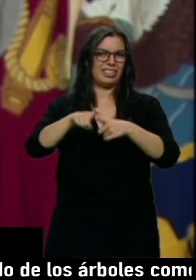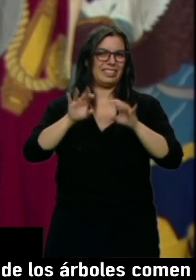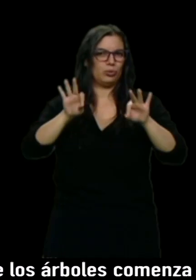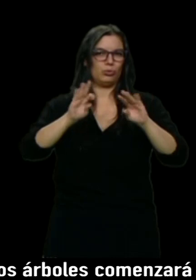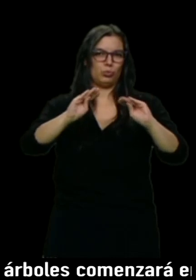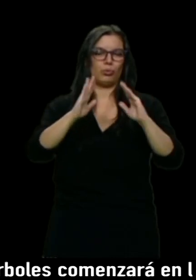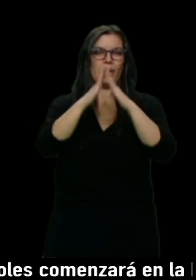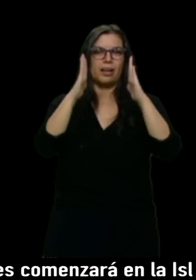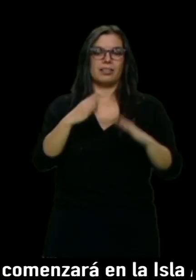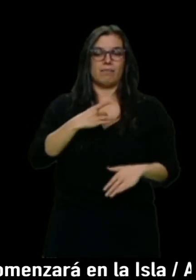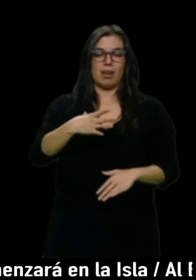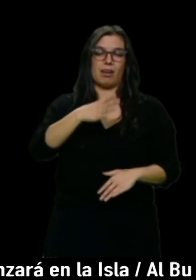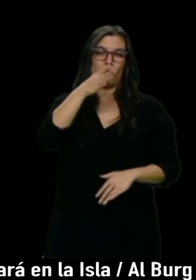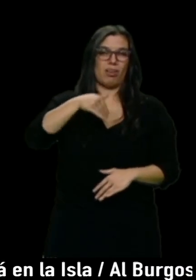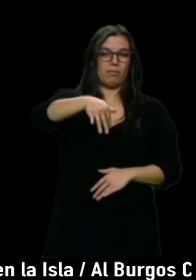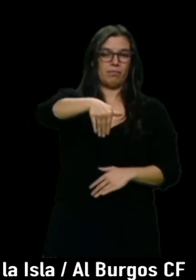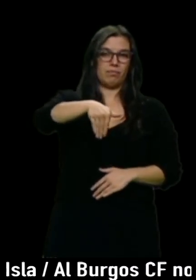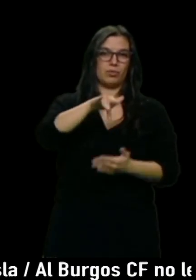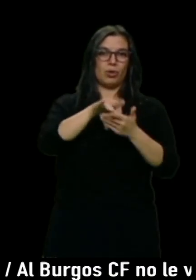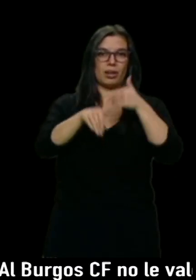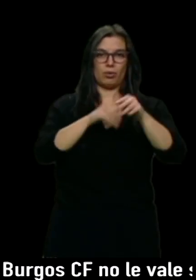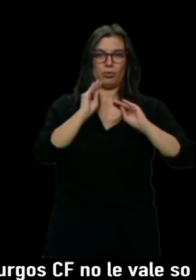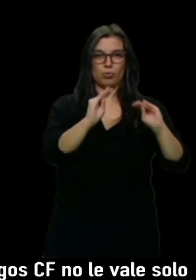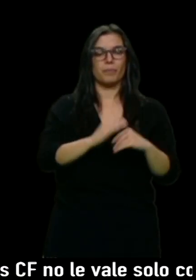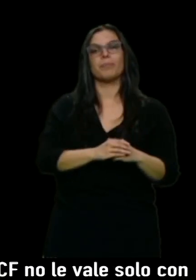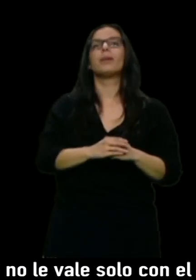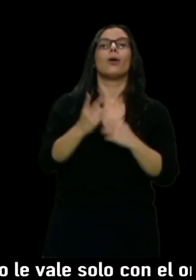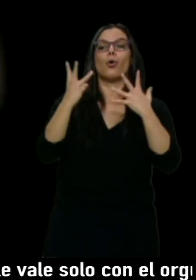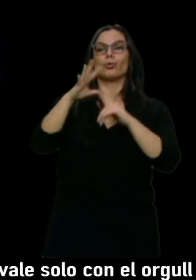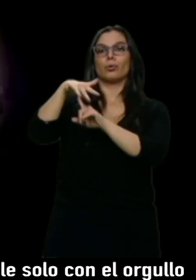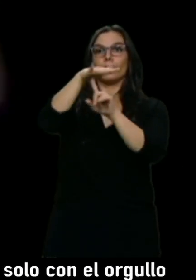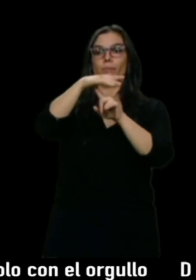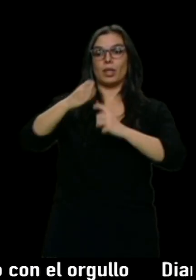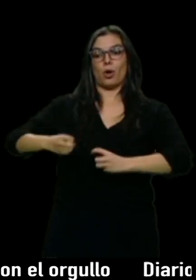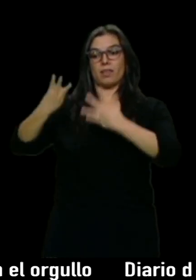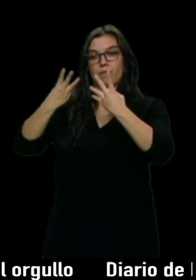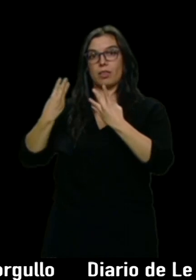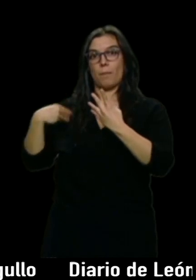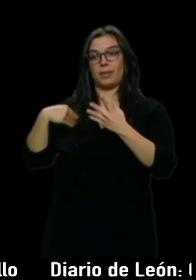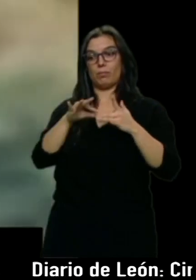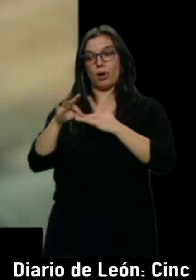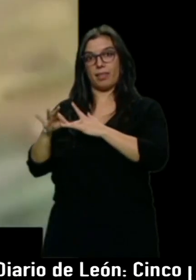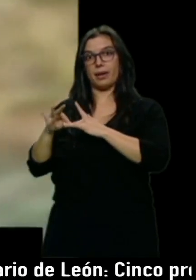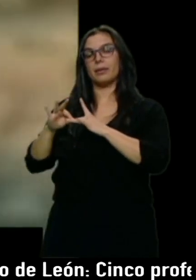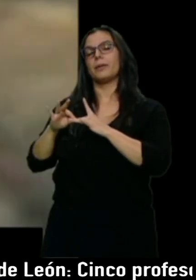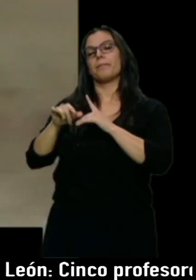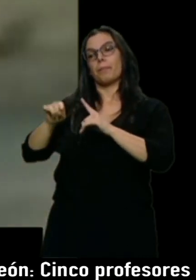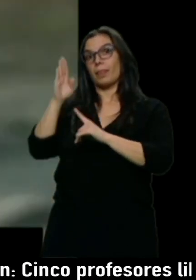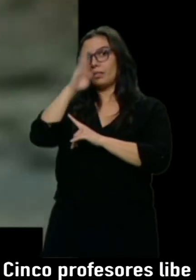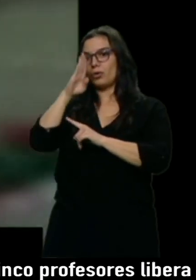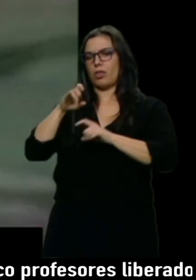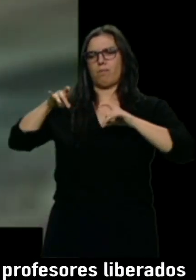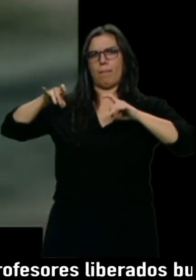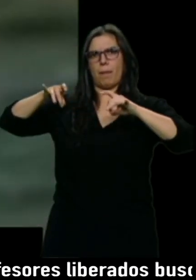acercan elecciones. 8 helicópteros lanzaron un ataque en el edificio donde estaba escondido, en el noroeste de Siria, junto a sus 2